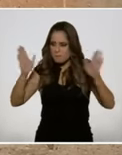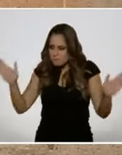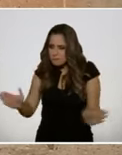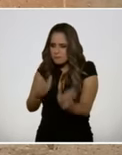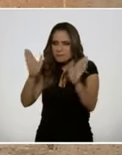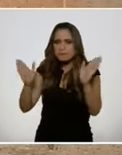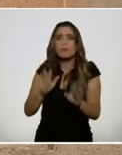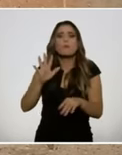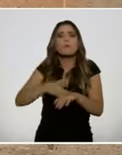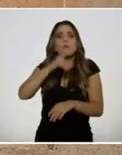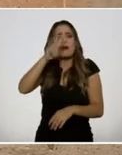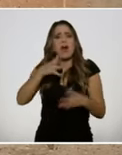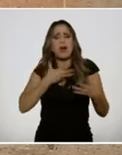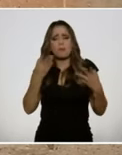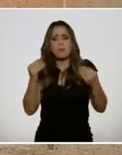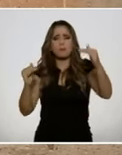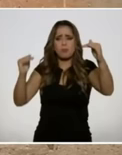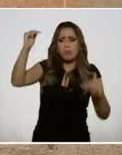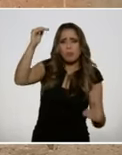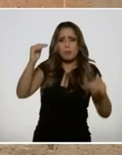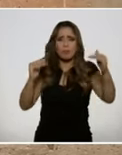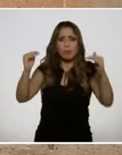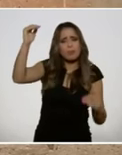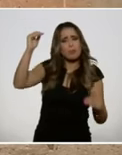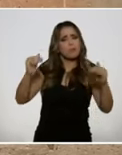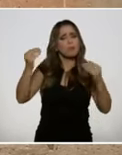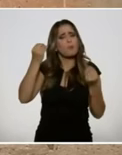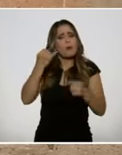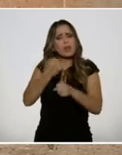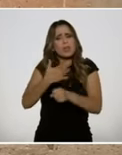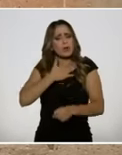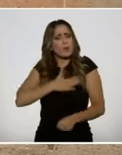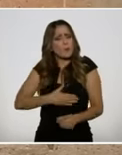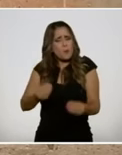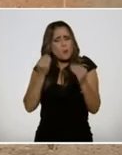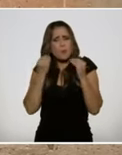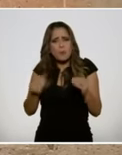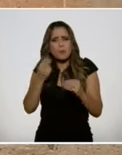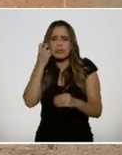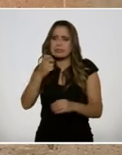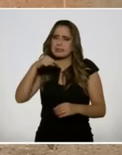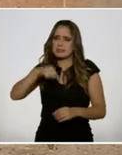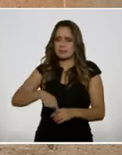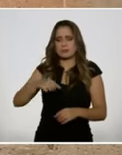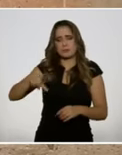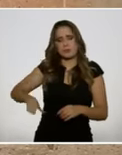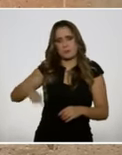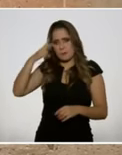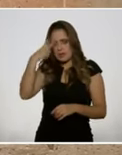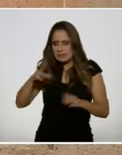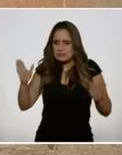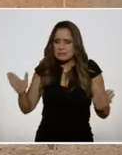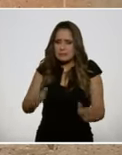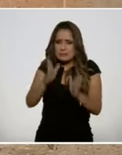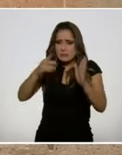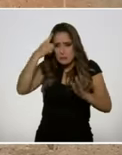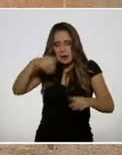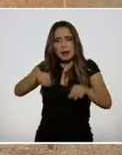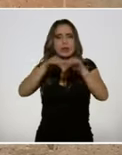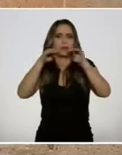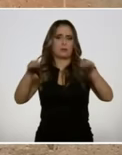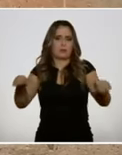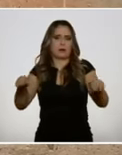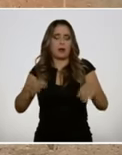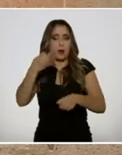la evolución y la injusticia. En esta batalla emancipadora del pueblo de México se han escrito